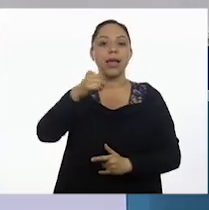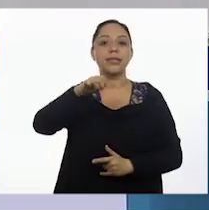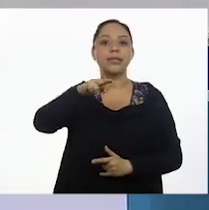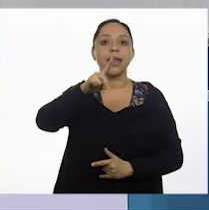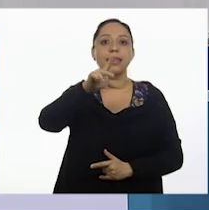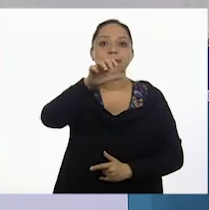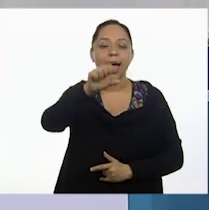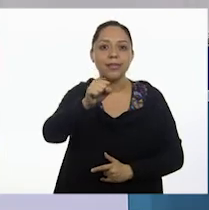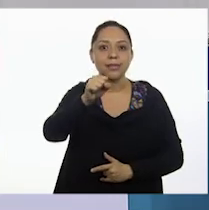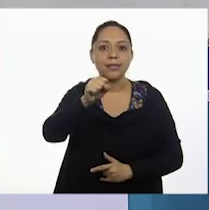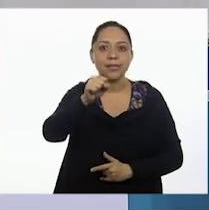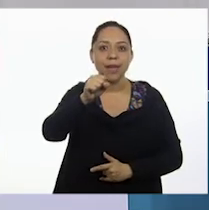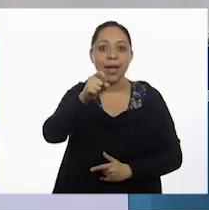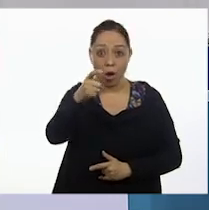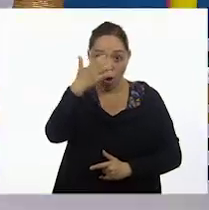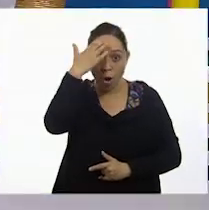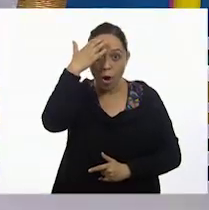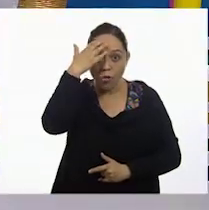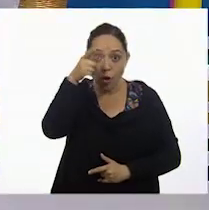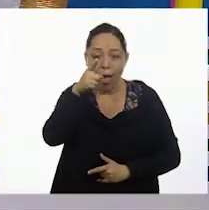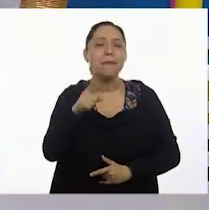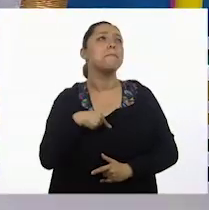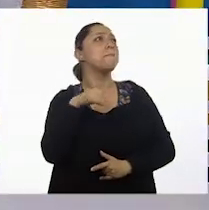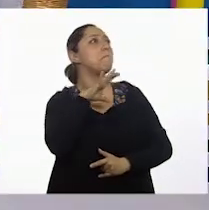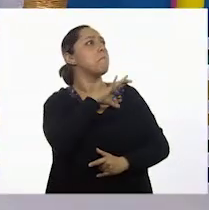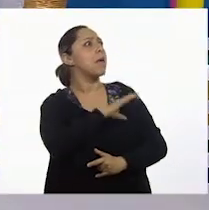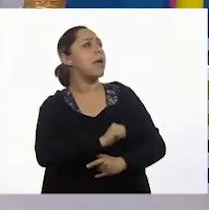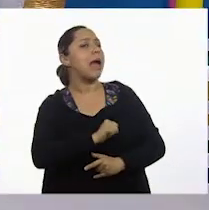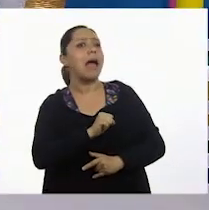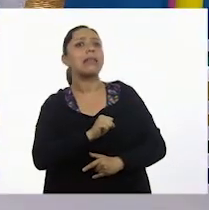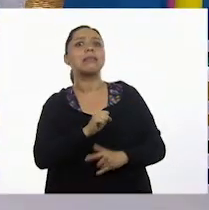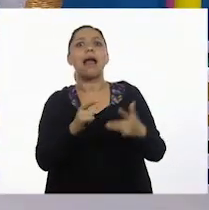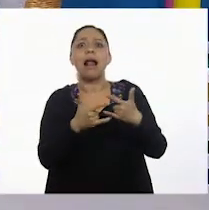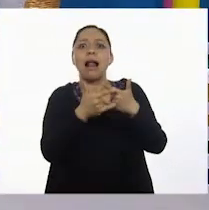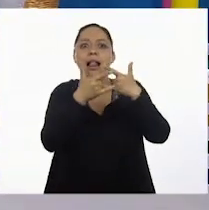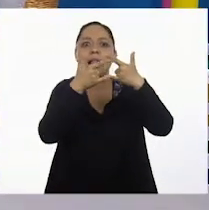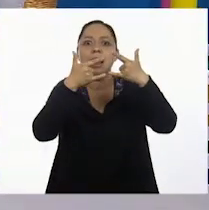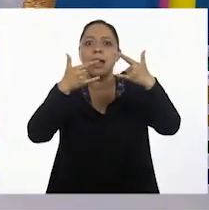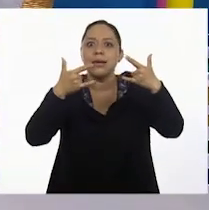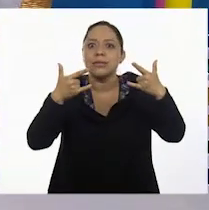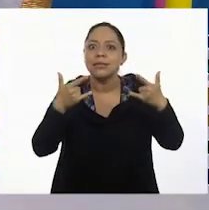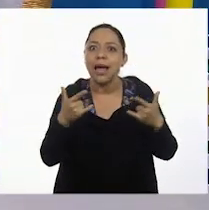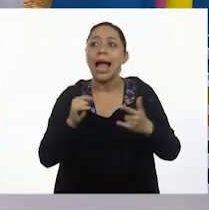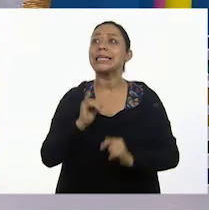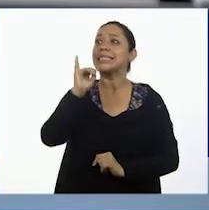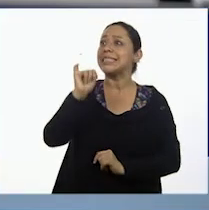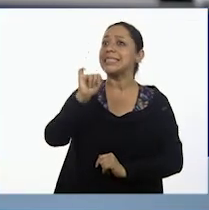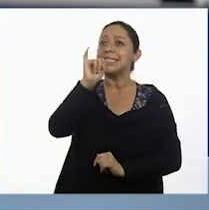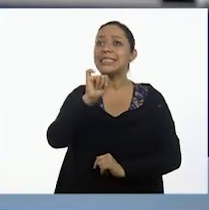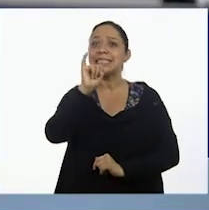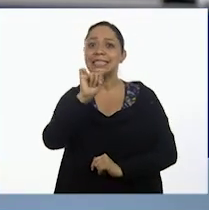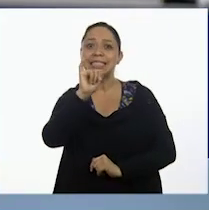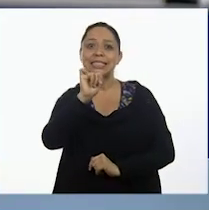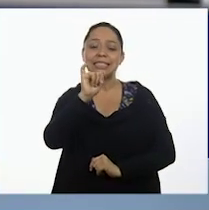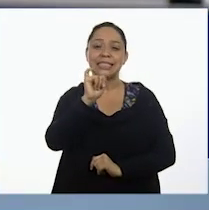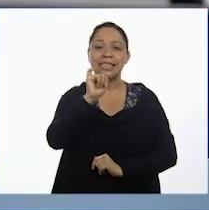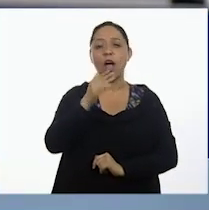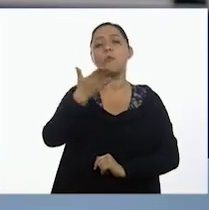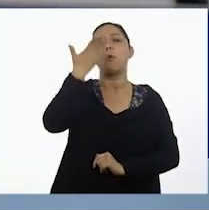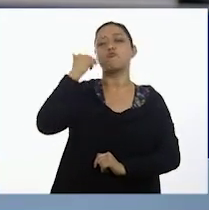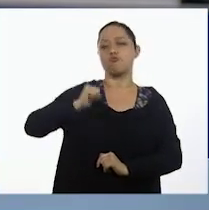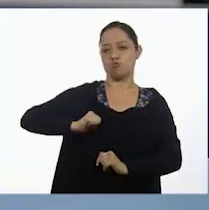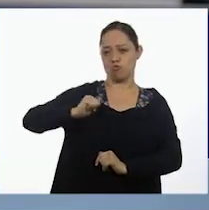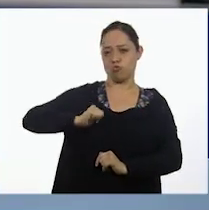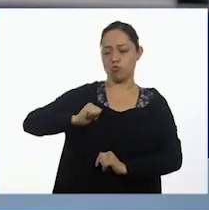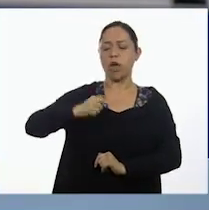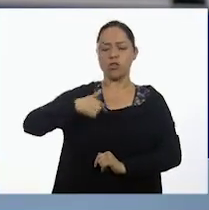alguna? ¡Ay, me encantan las leyendas! ¡Sí, sí, sí, sí, sí! Yo conozco una y